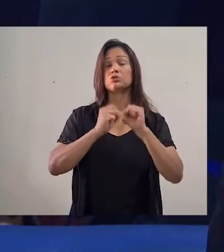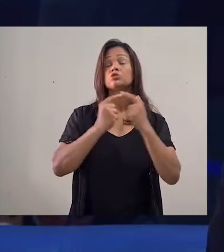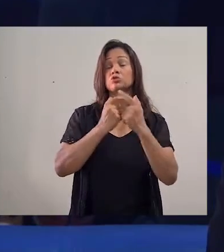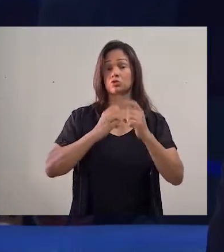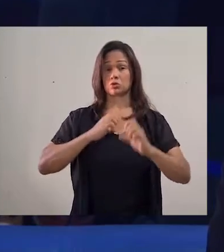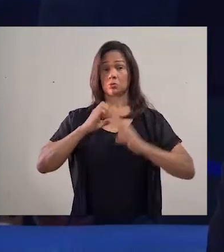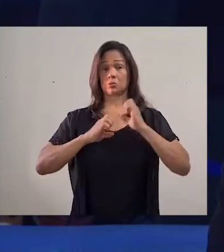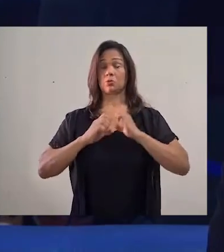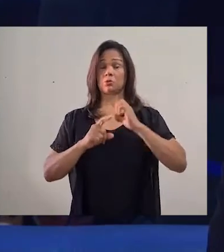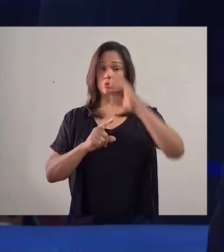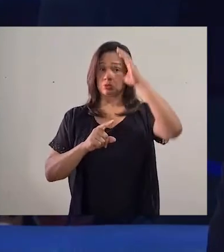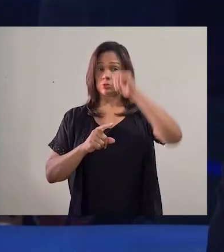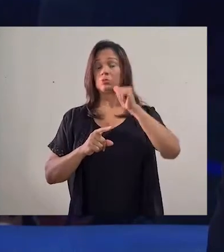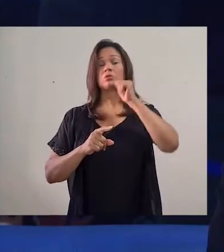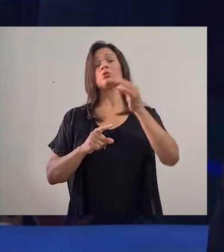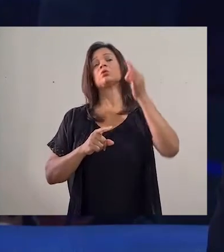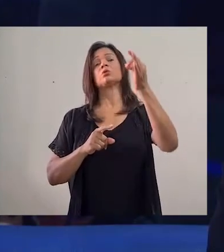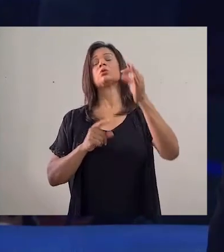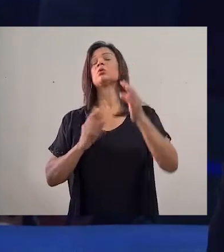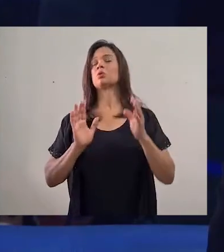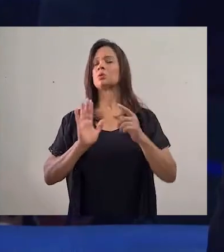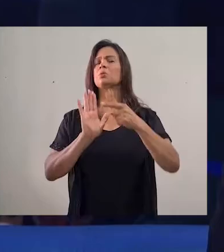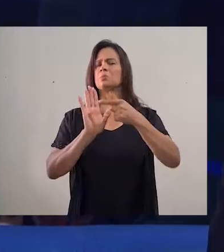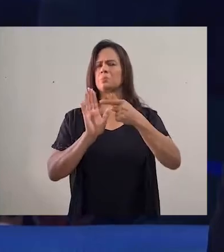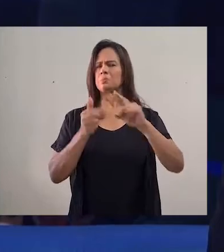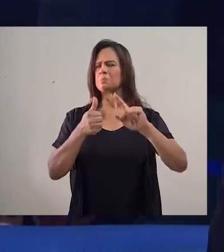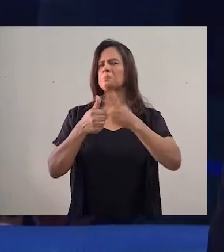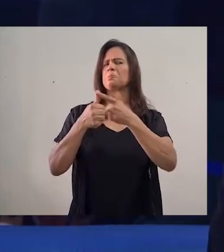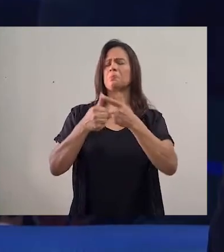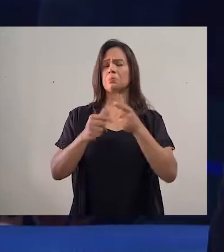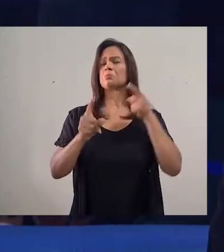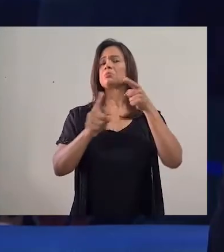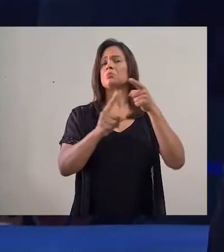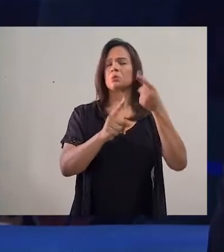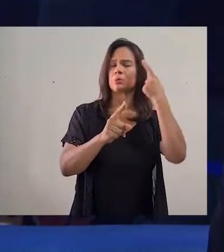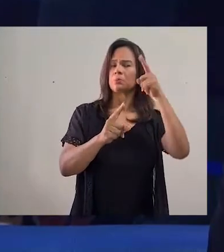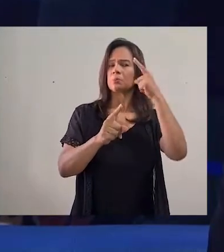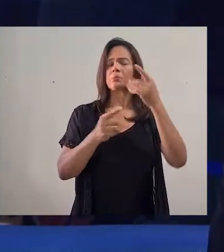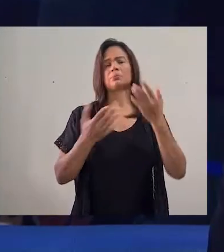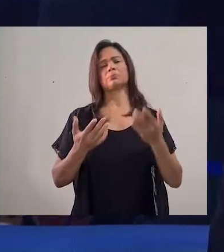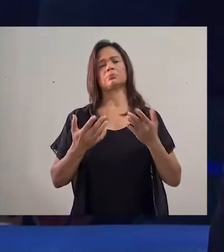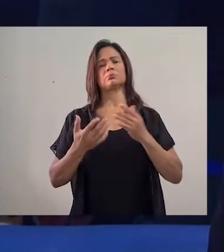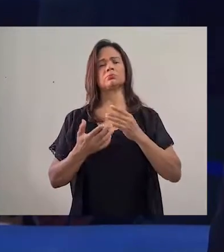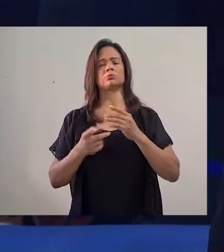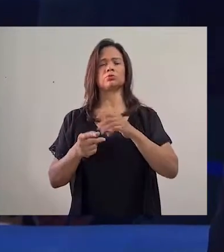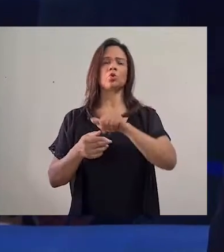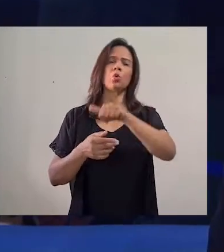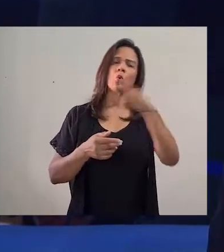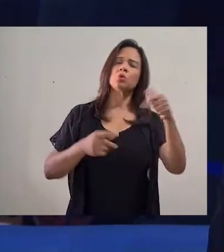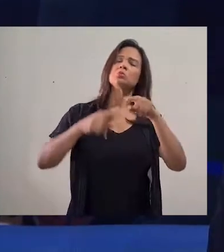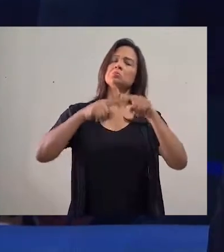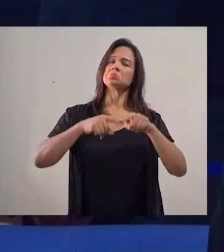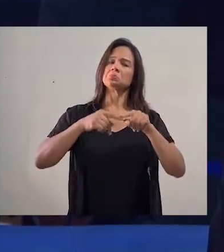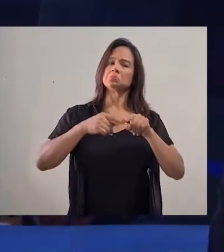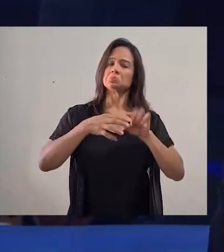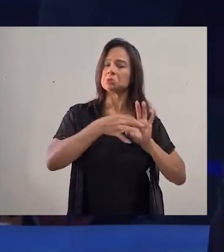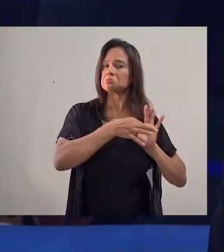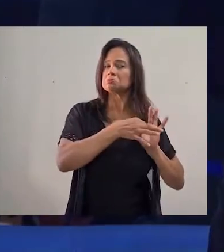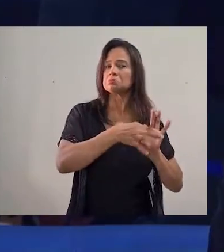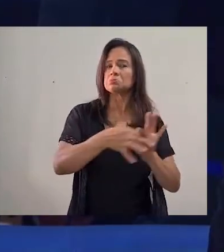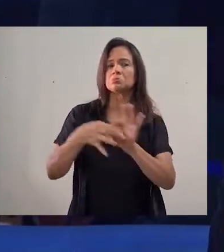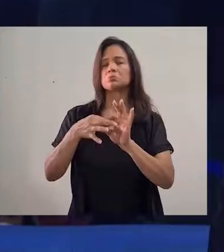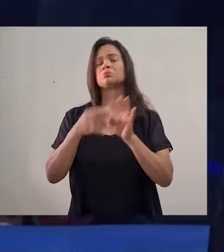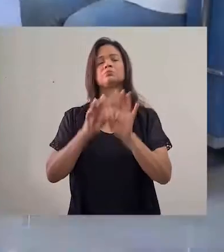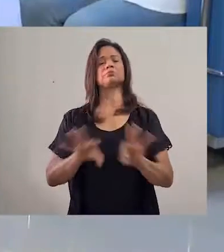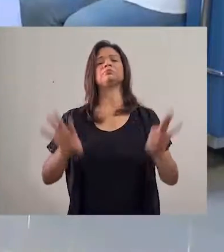y socioemocional de ese niño o niña futura. Te quiero poner ese como primerísimo gran reto, porque prácticamente todos los demás dependen de ahí,